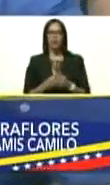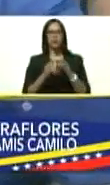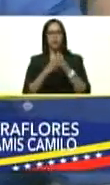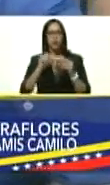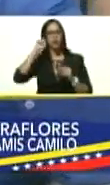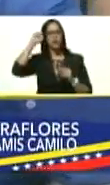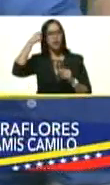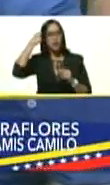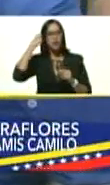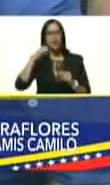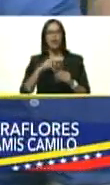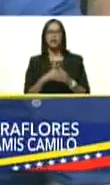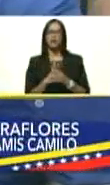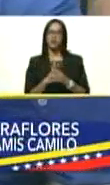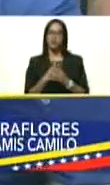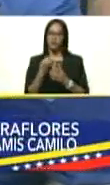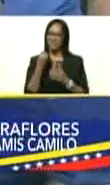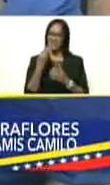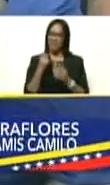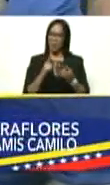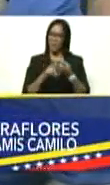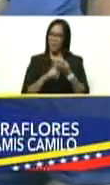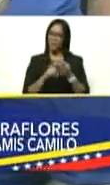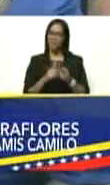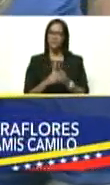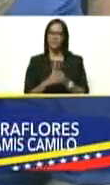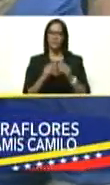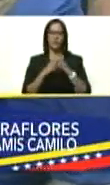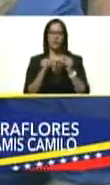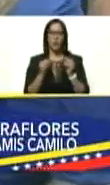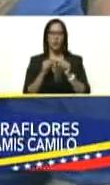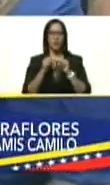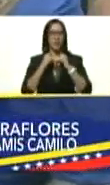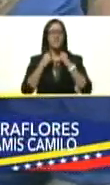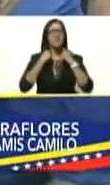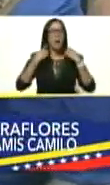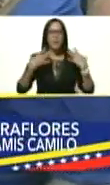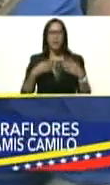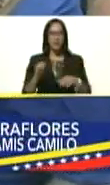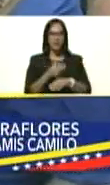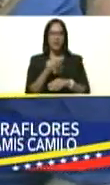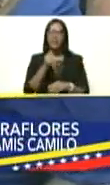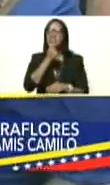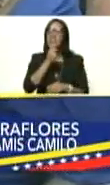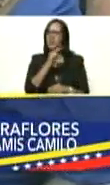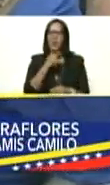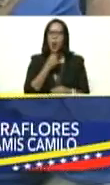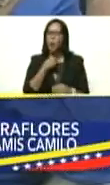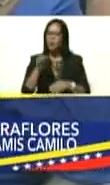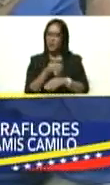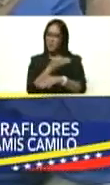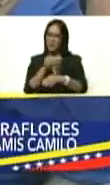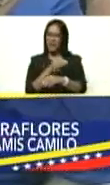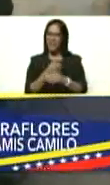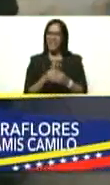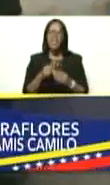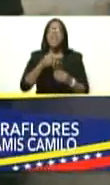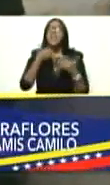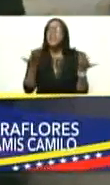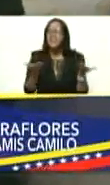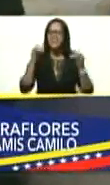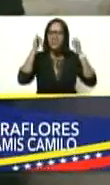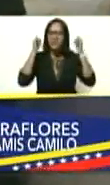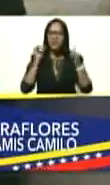con Cilia, todo el boom del merengue, ¿no? ¿A quién no le gusta el merengue? ¿En qué fiesta no ponen